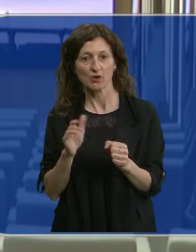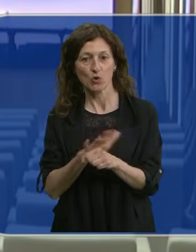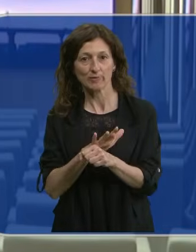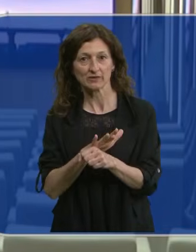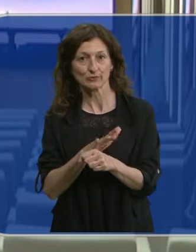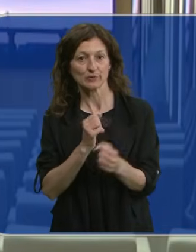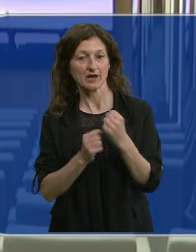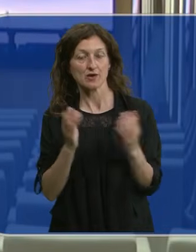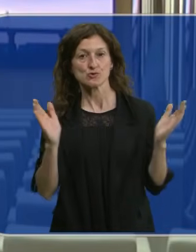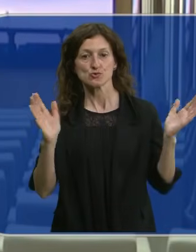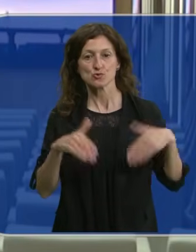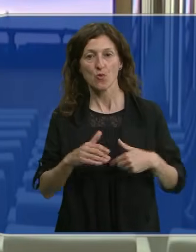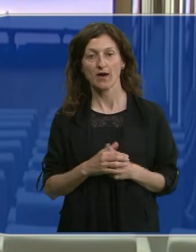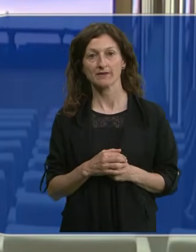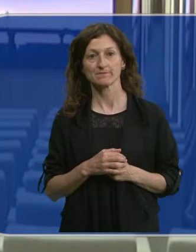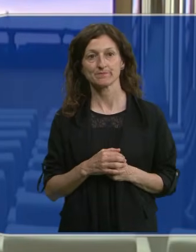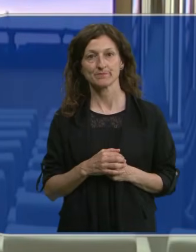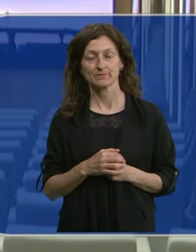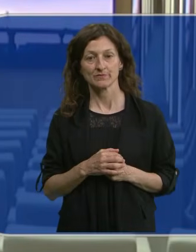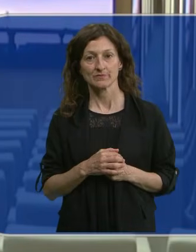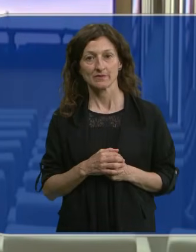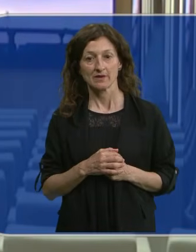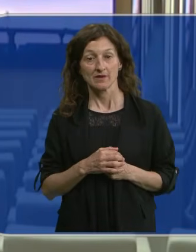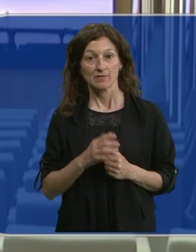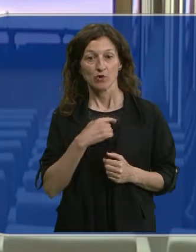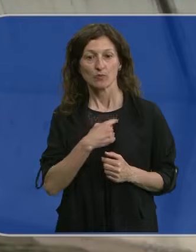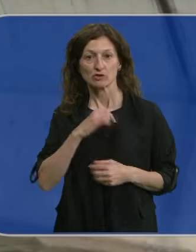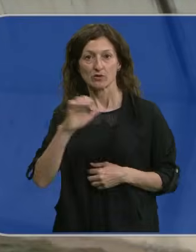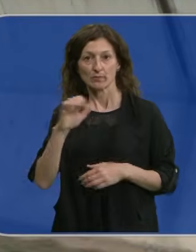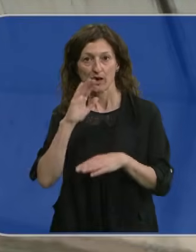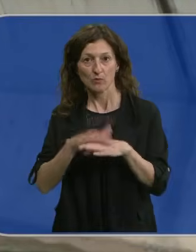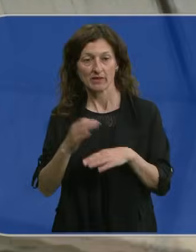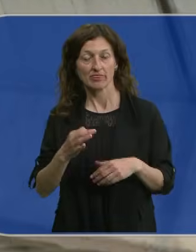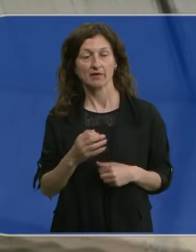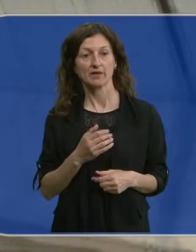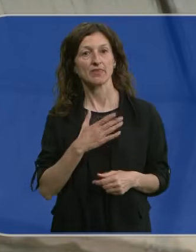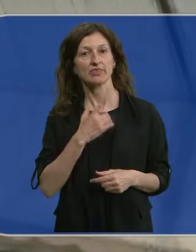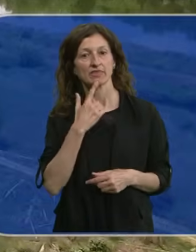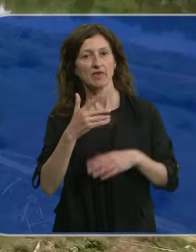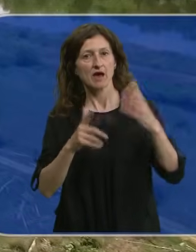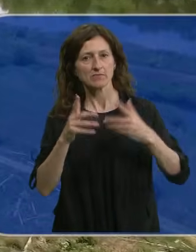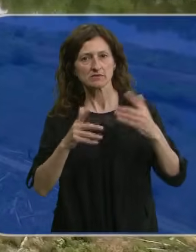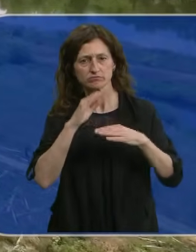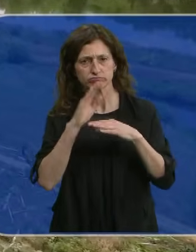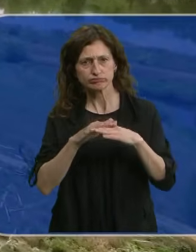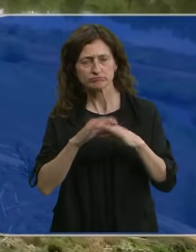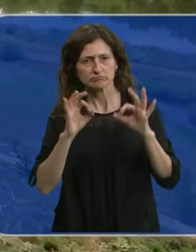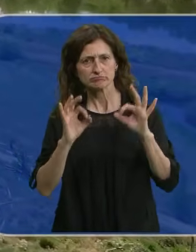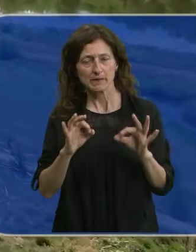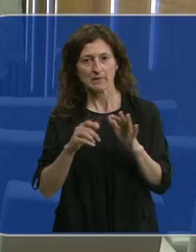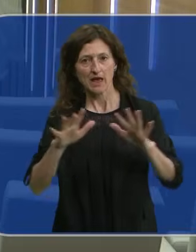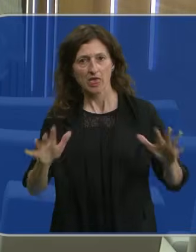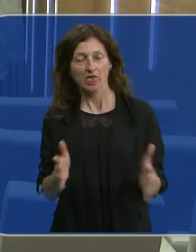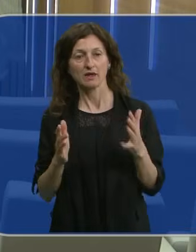cobertura presupuestaria para poder hacer las inversiones que tenemos que cumplir ante la Comisión Europea. El sector reclama más implicación de las administraciones para impulsar